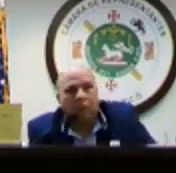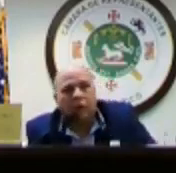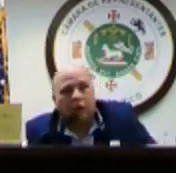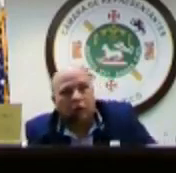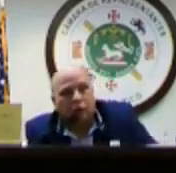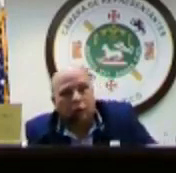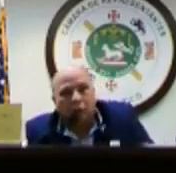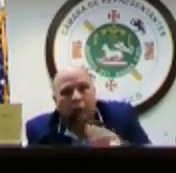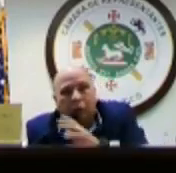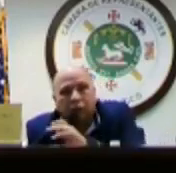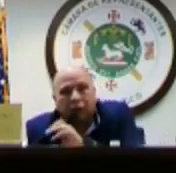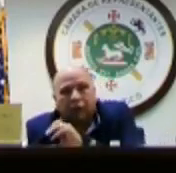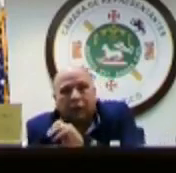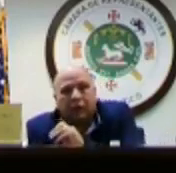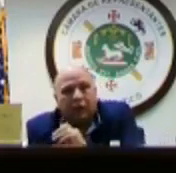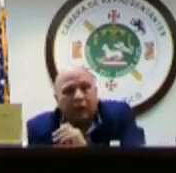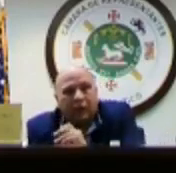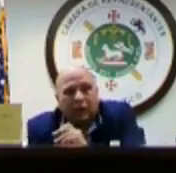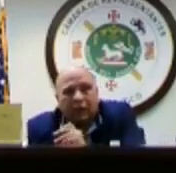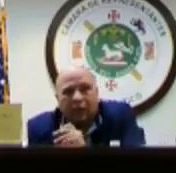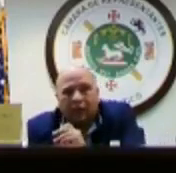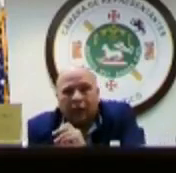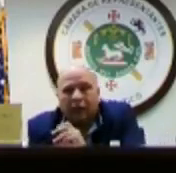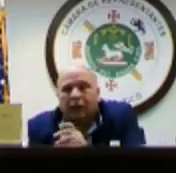Me van buscando esos números, por favor.